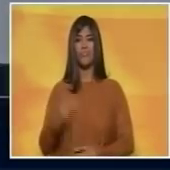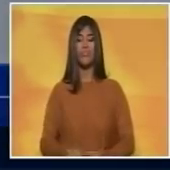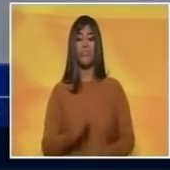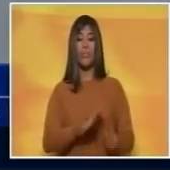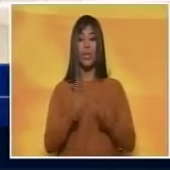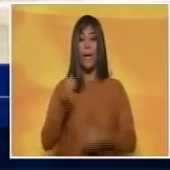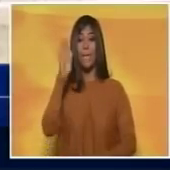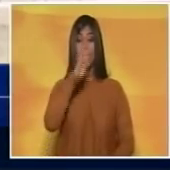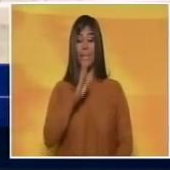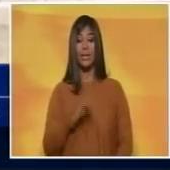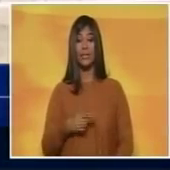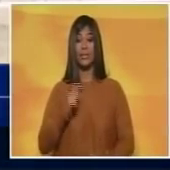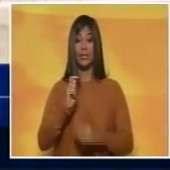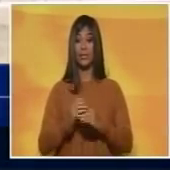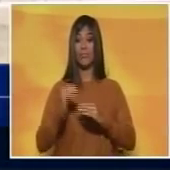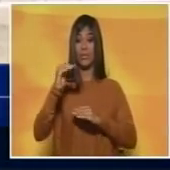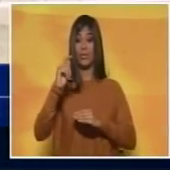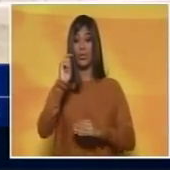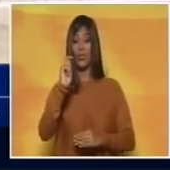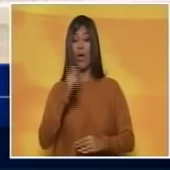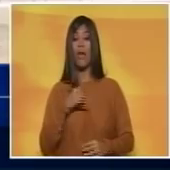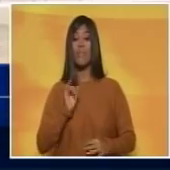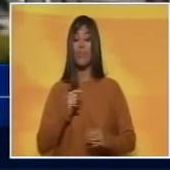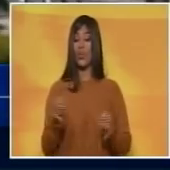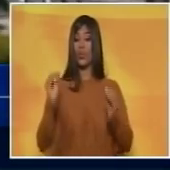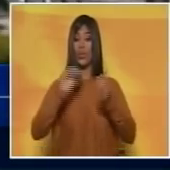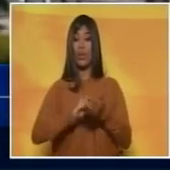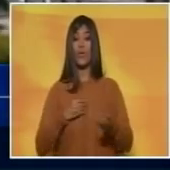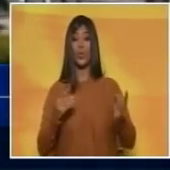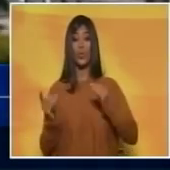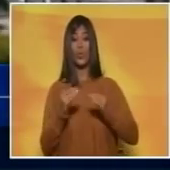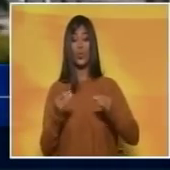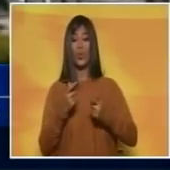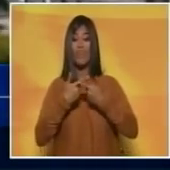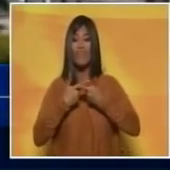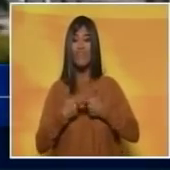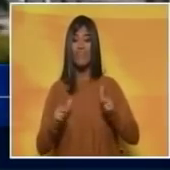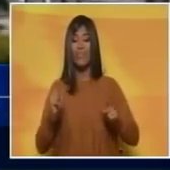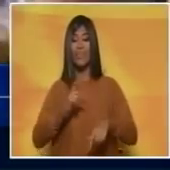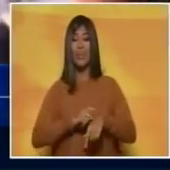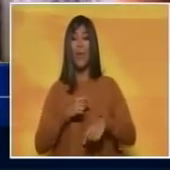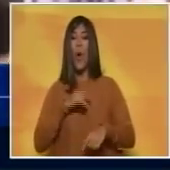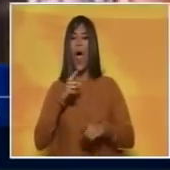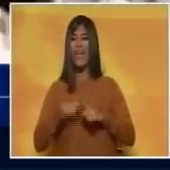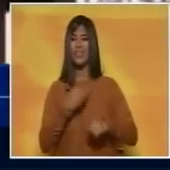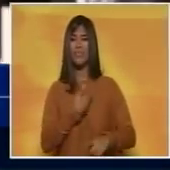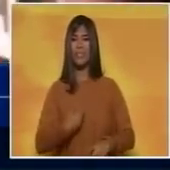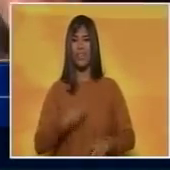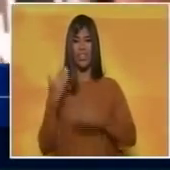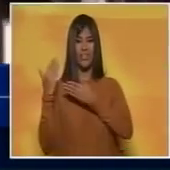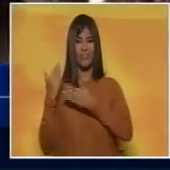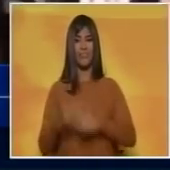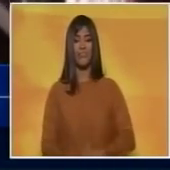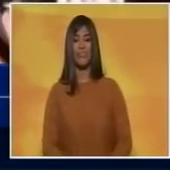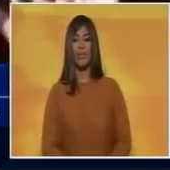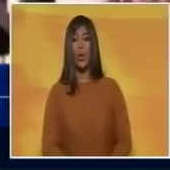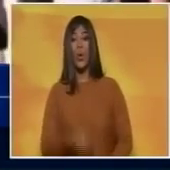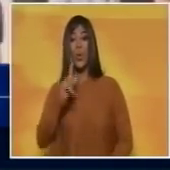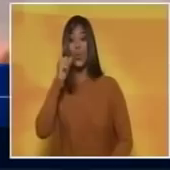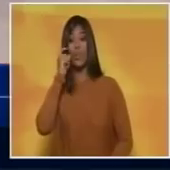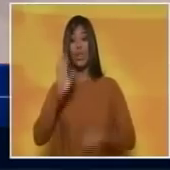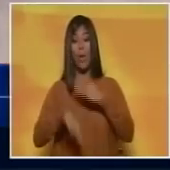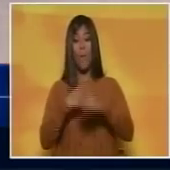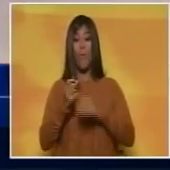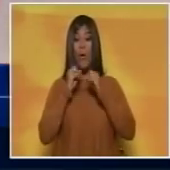En Brasil, el máximo tribunal decidió reanudar el debate sobre un pedido de liberación de Luis Ignacio Lula da Silva, un día después de